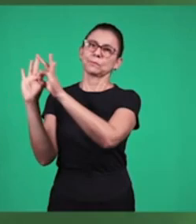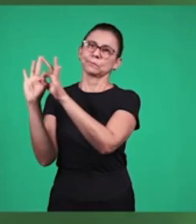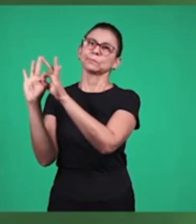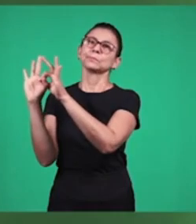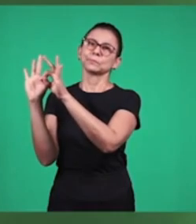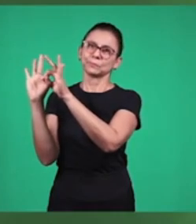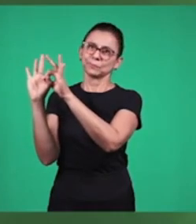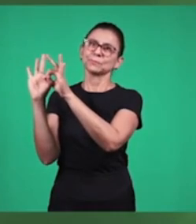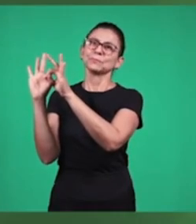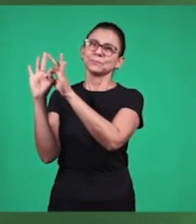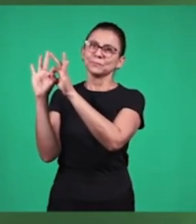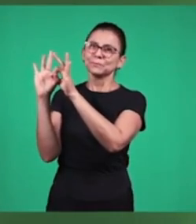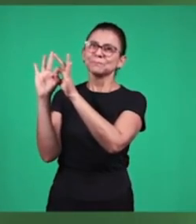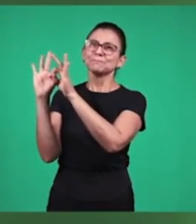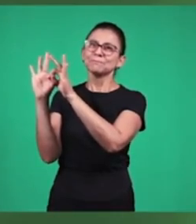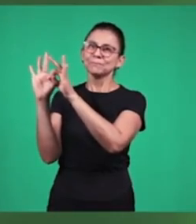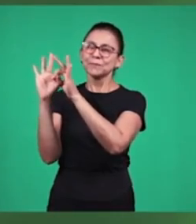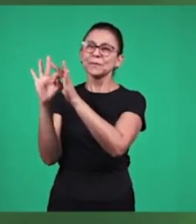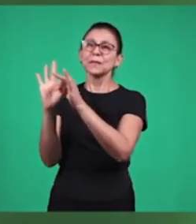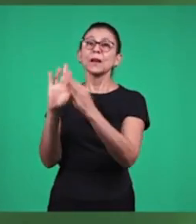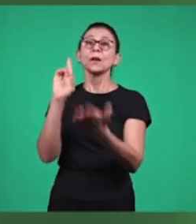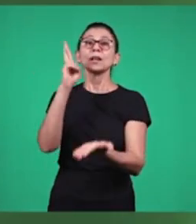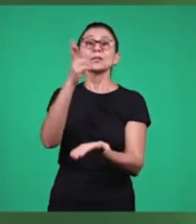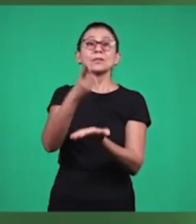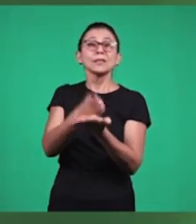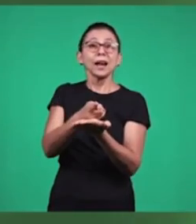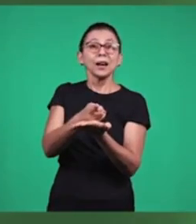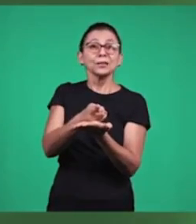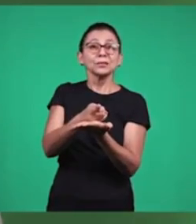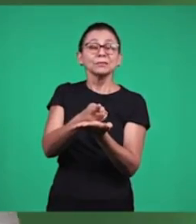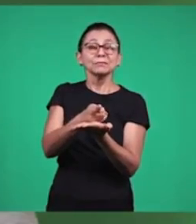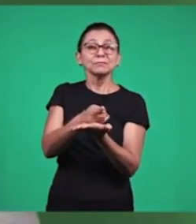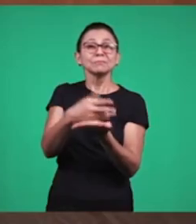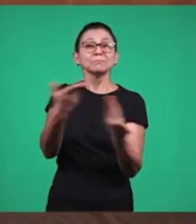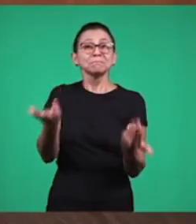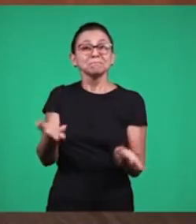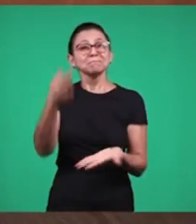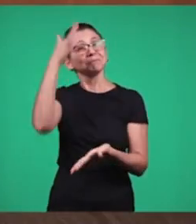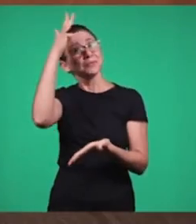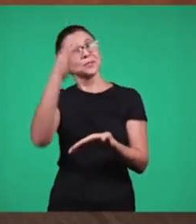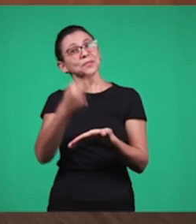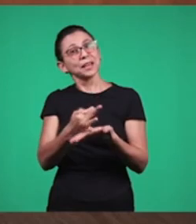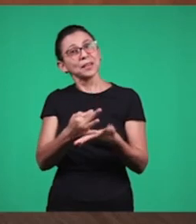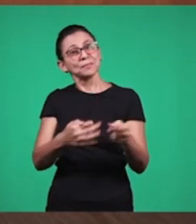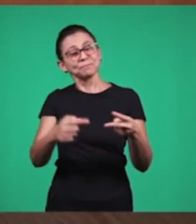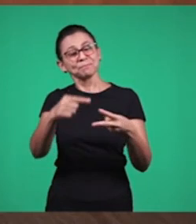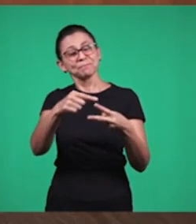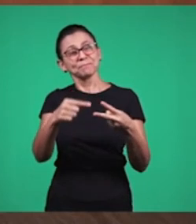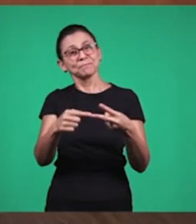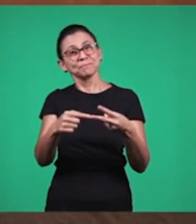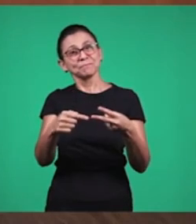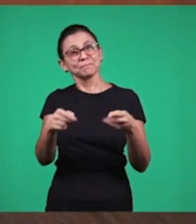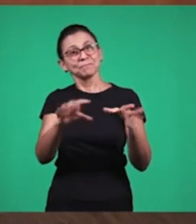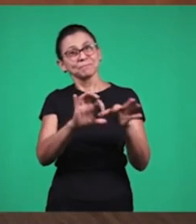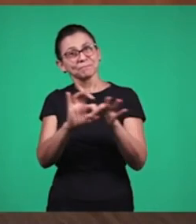la comunión es el gran fruto de la fe. En este